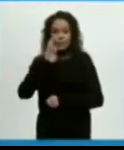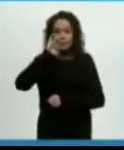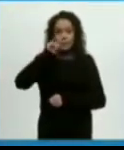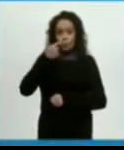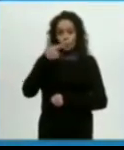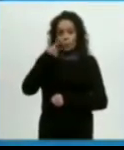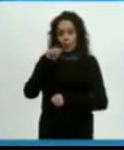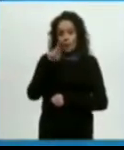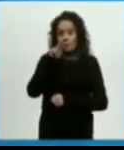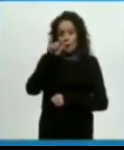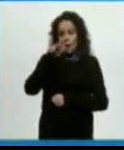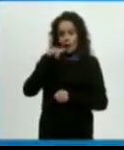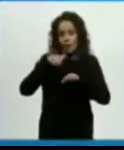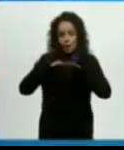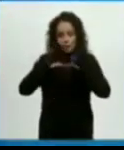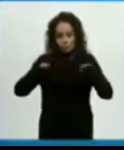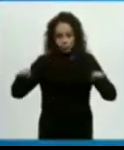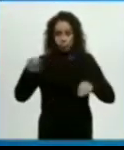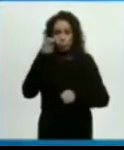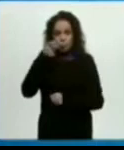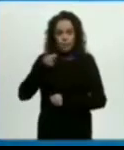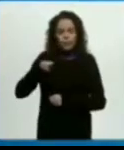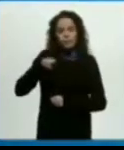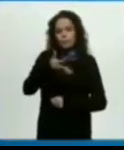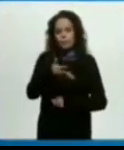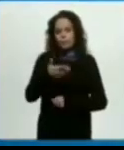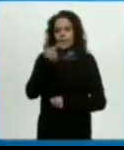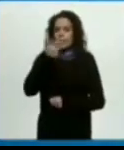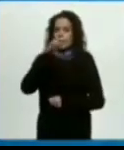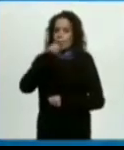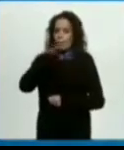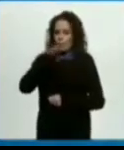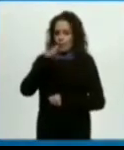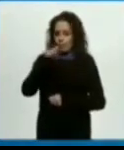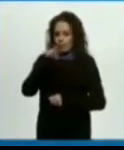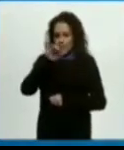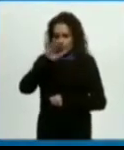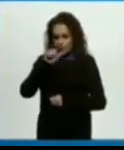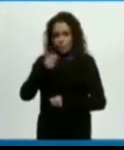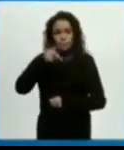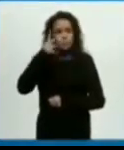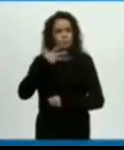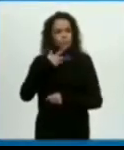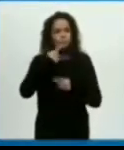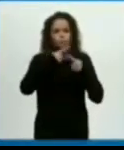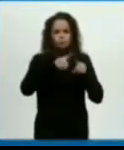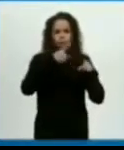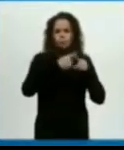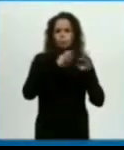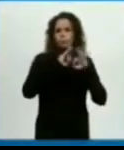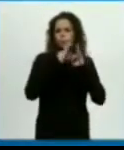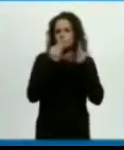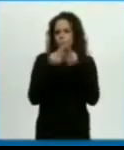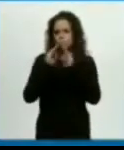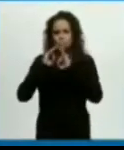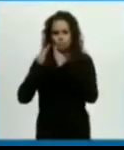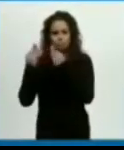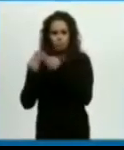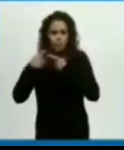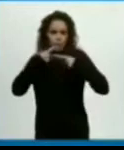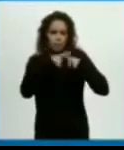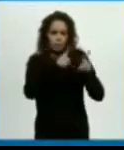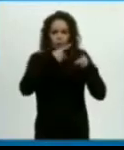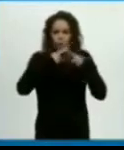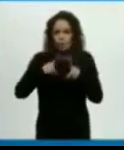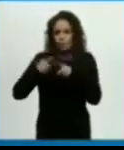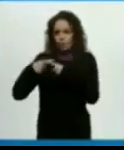Por eso se llaman figuras geométricas. Pero hay otro tipo de objetos que son diferentes a estos,